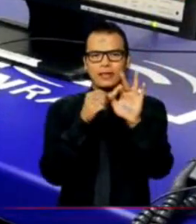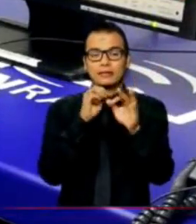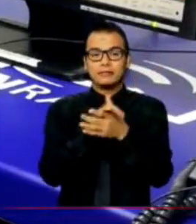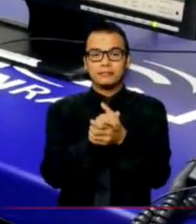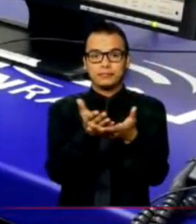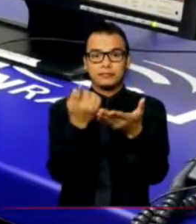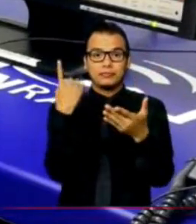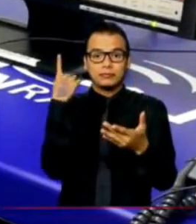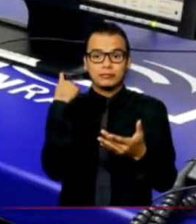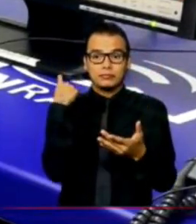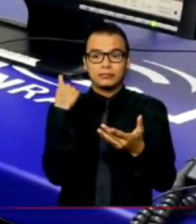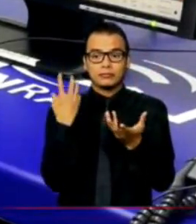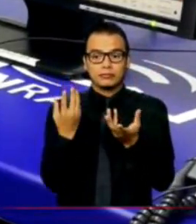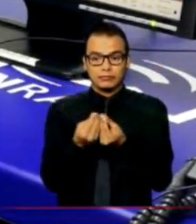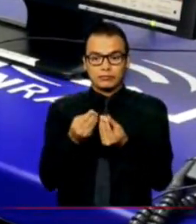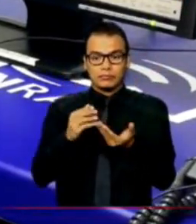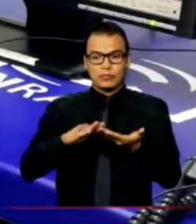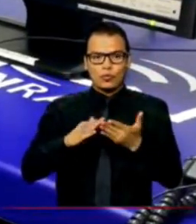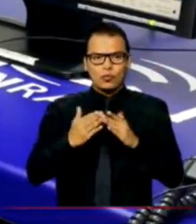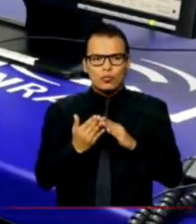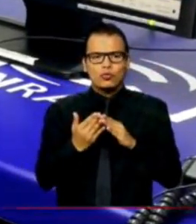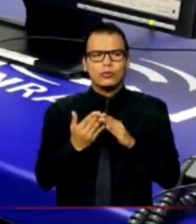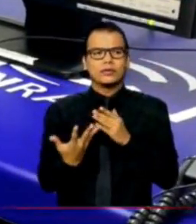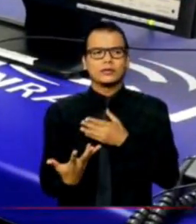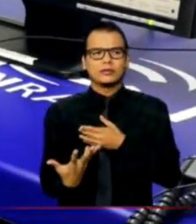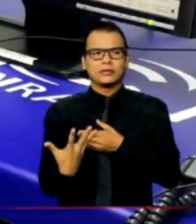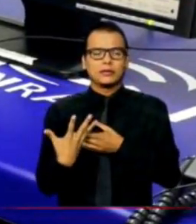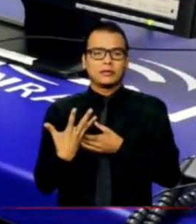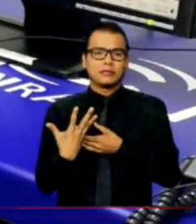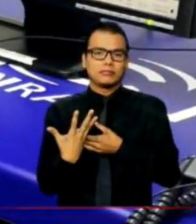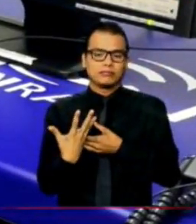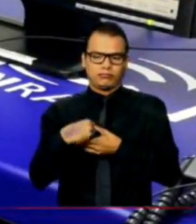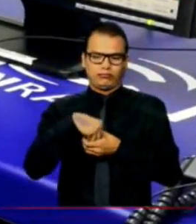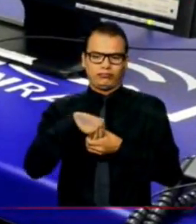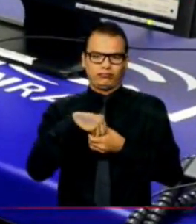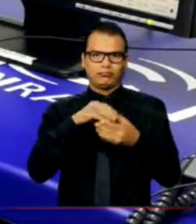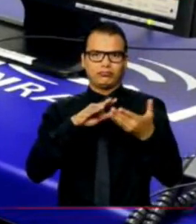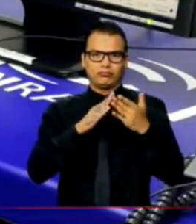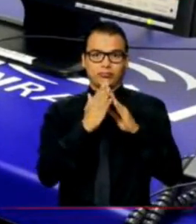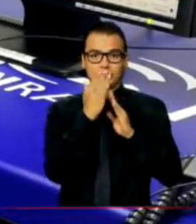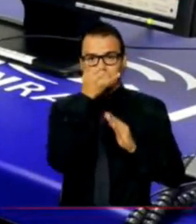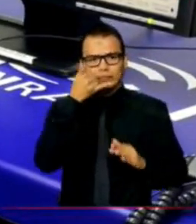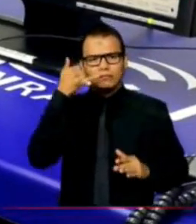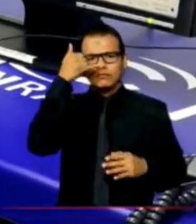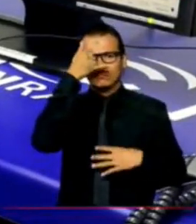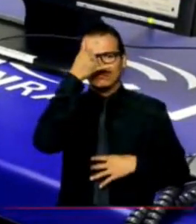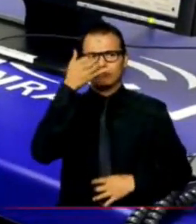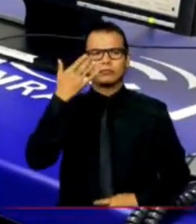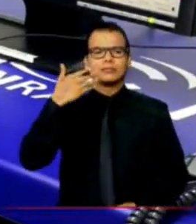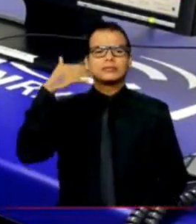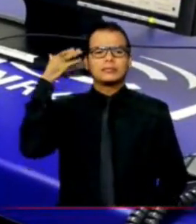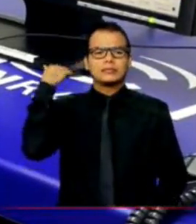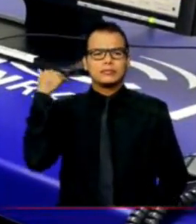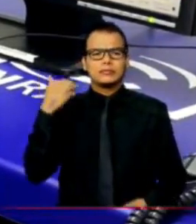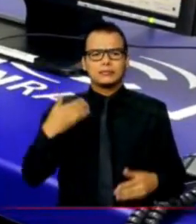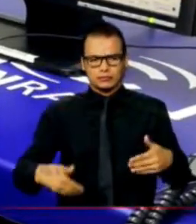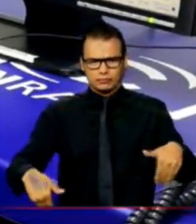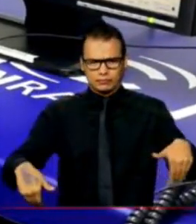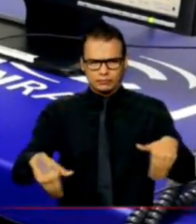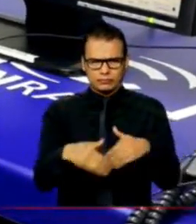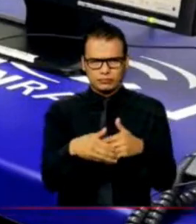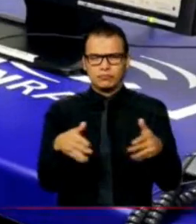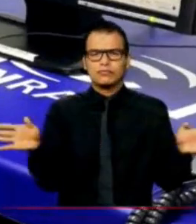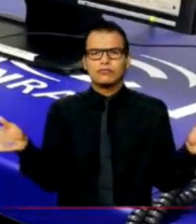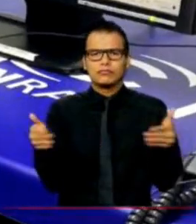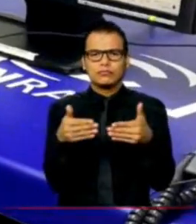comunidades que se identifican como parte del frente afrocolombiano levantaron un bloqueo que por varias horas colapsó la